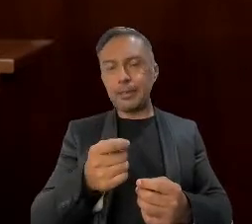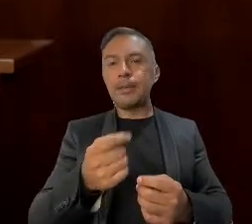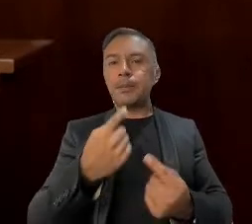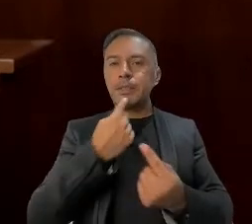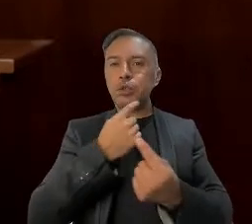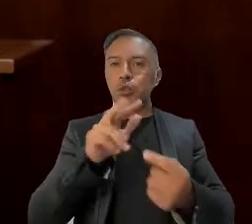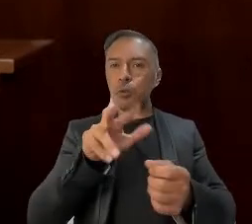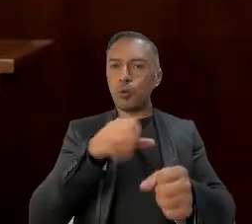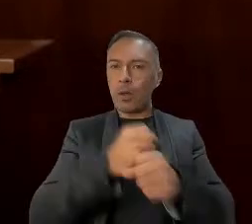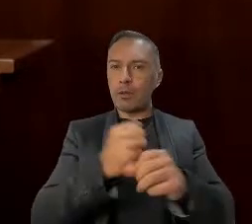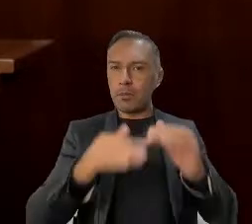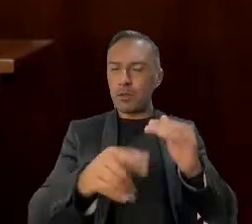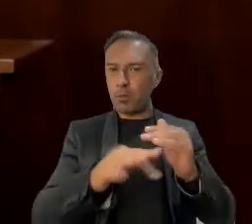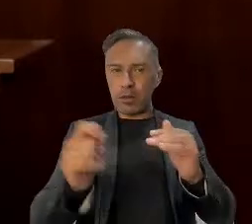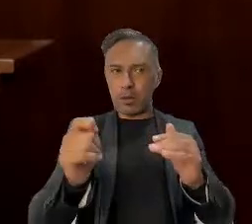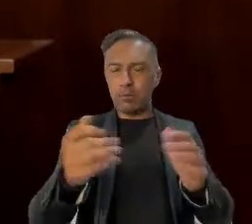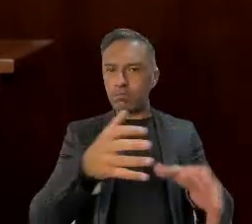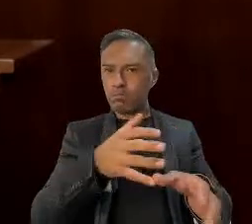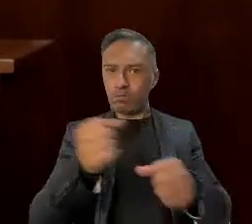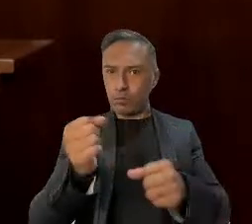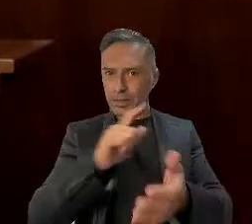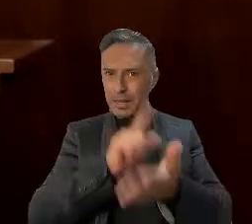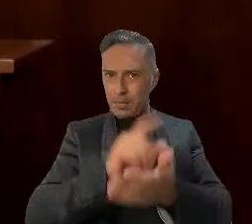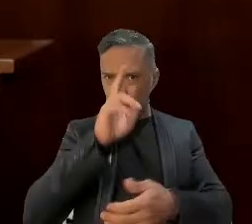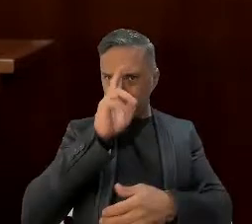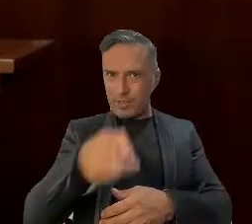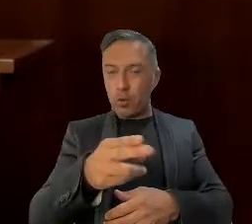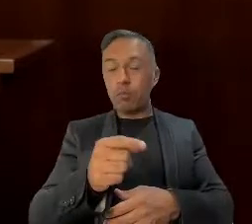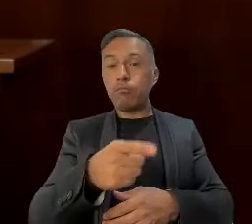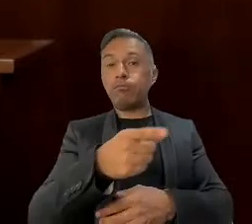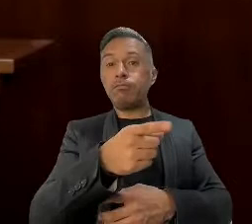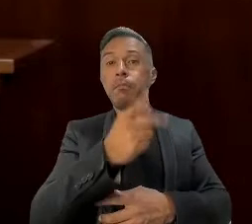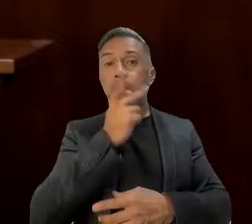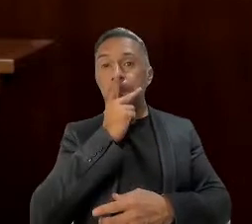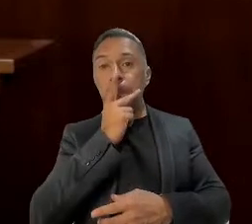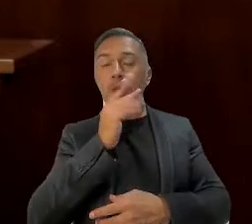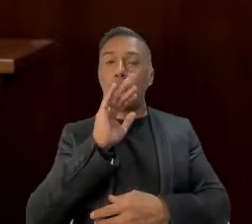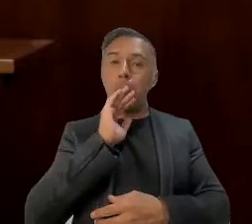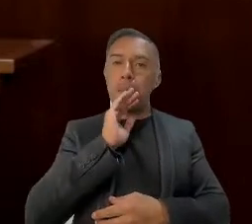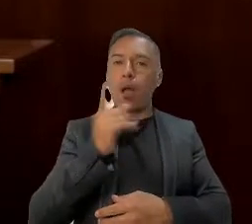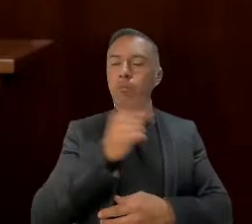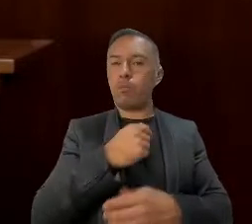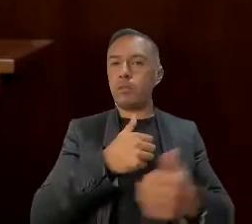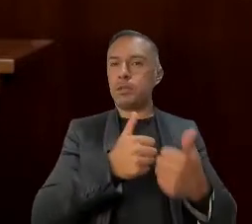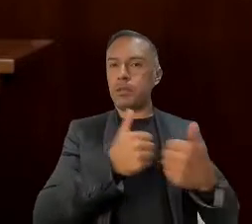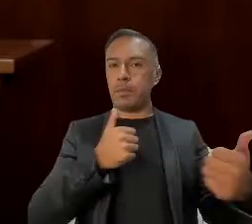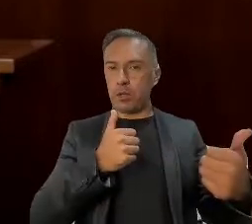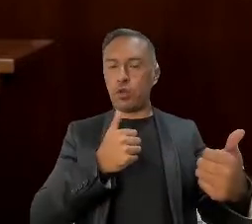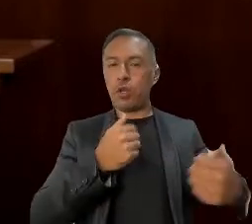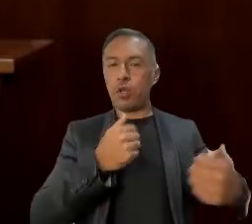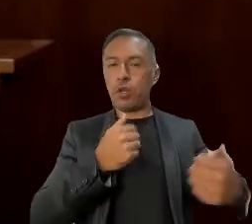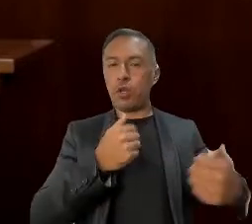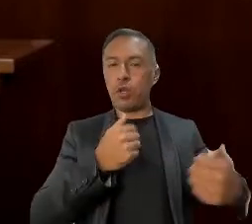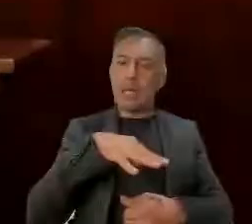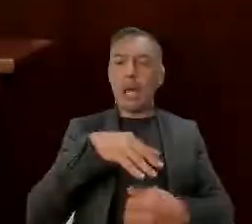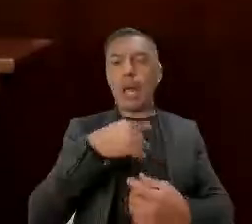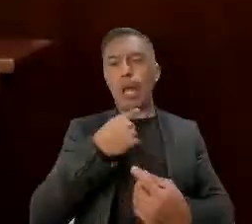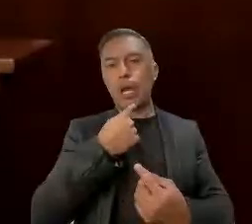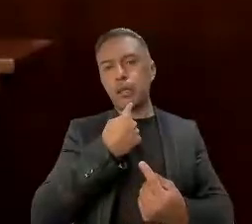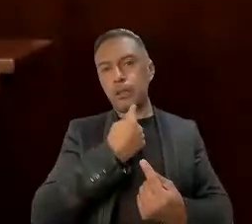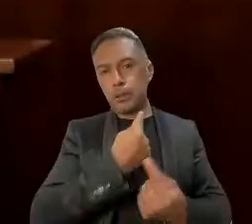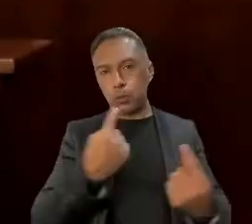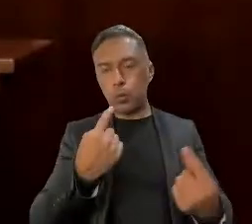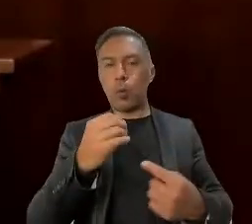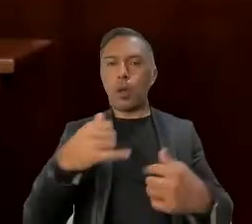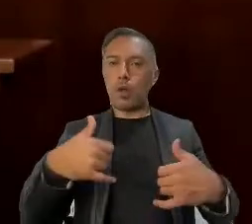ocultamiento ilícito a la separación o unilateral e injustificada de una niña un niño o un